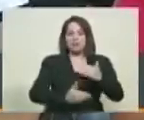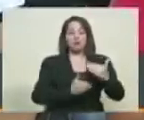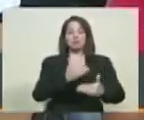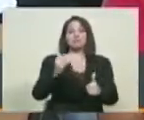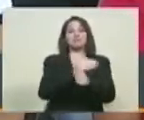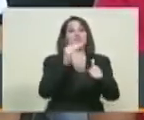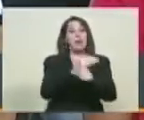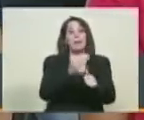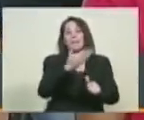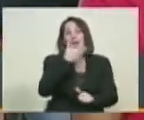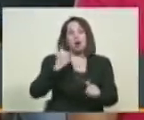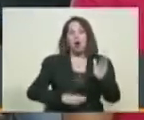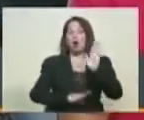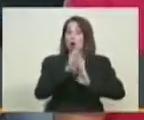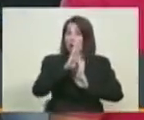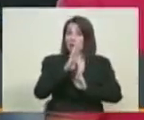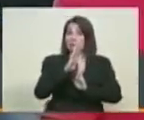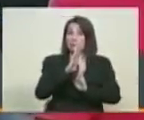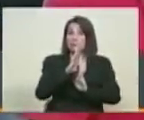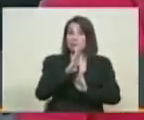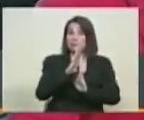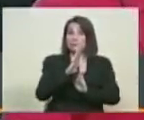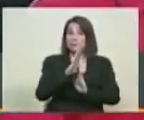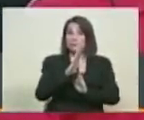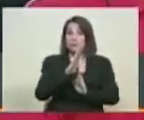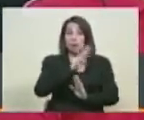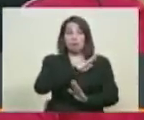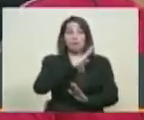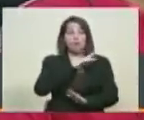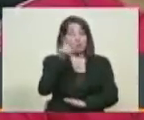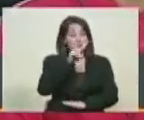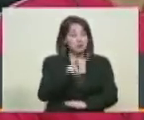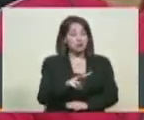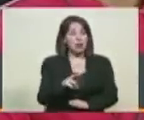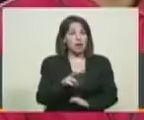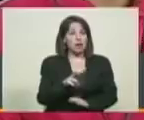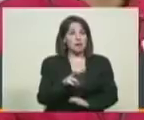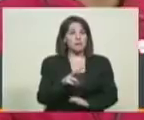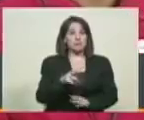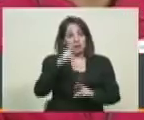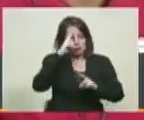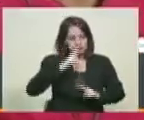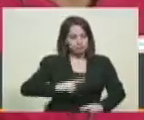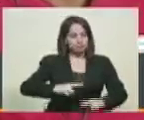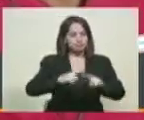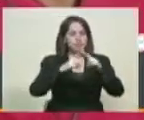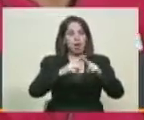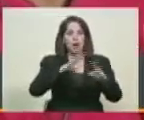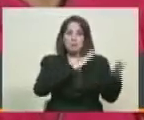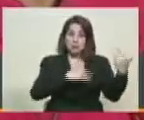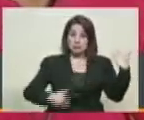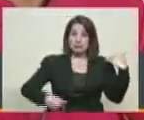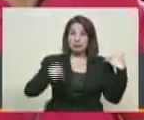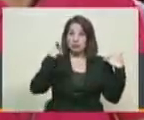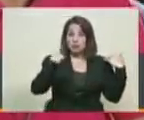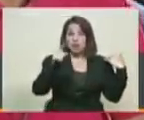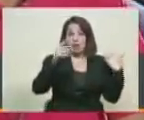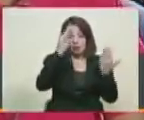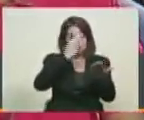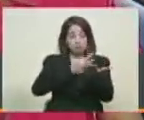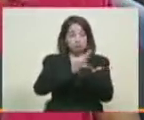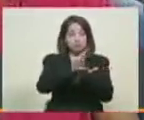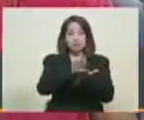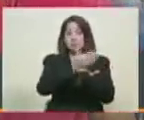obtenido son mayores. Y el ejemplo que ha dado nuestro presidente de la República, y hay que reconocerlo, de resistencia, de lealtad y de